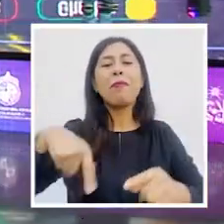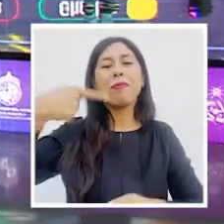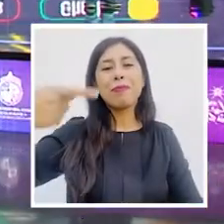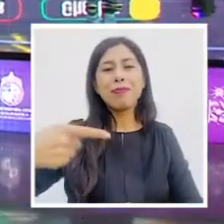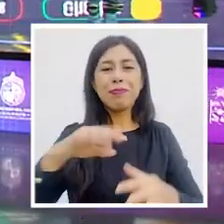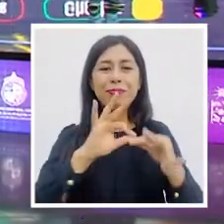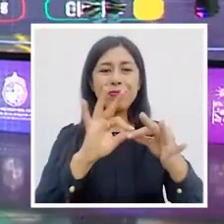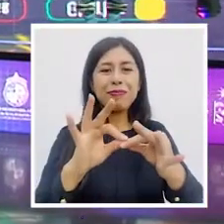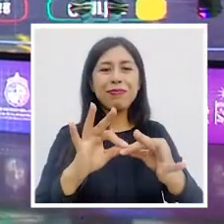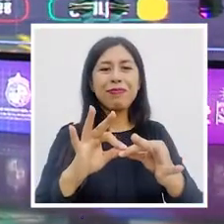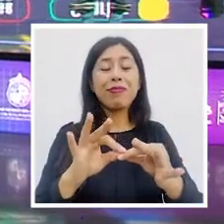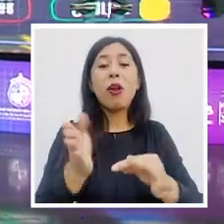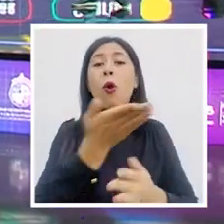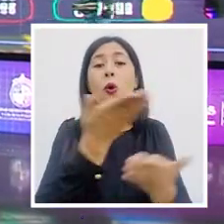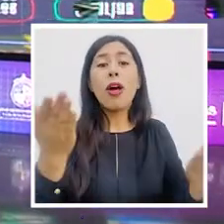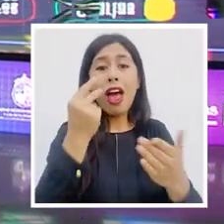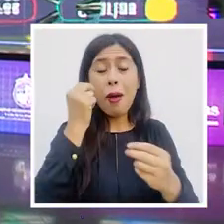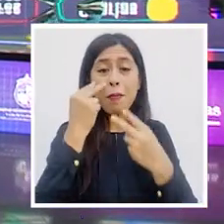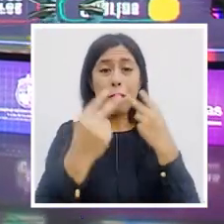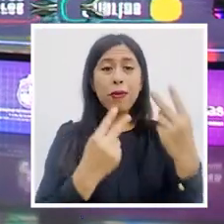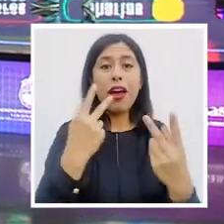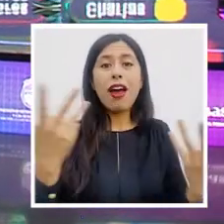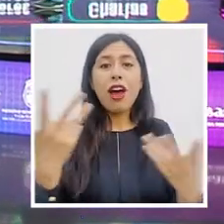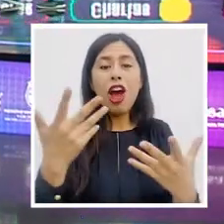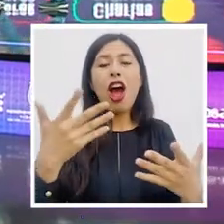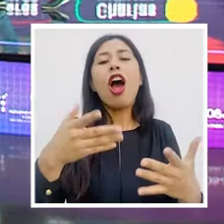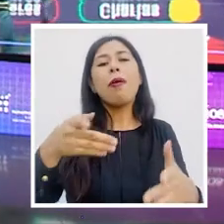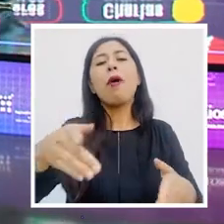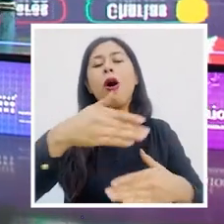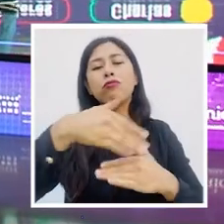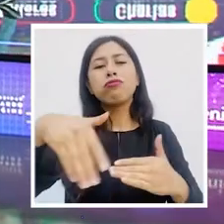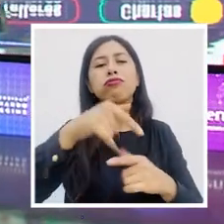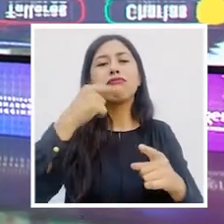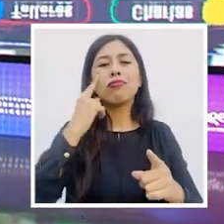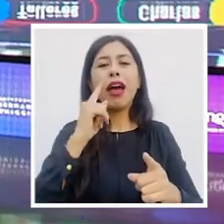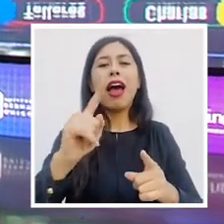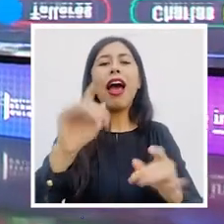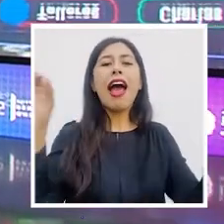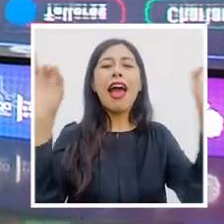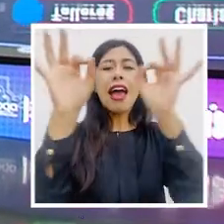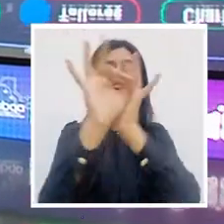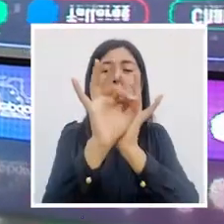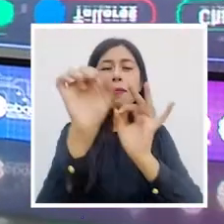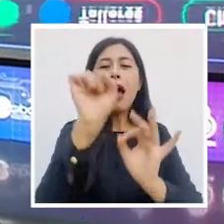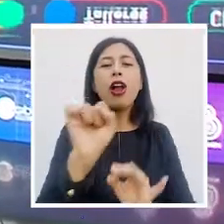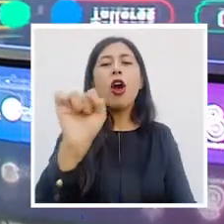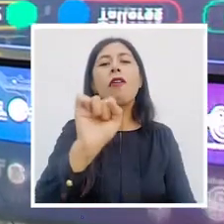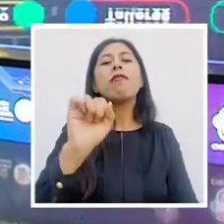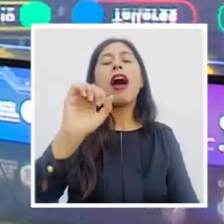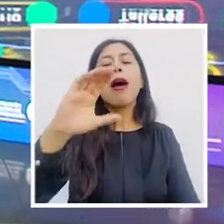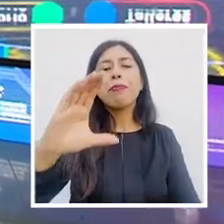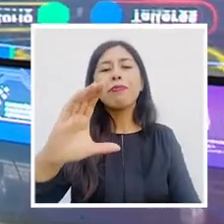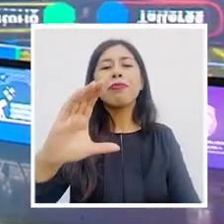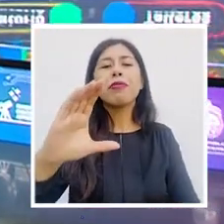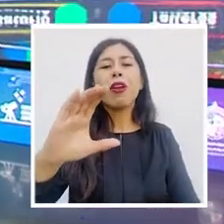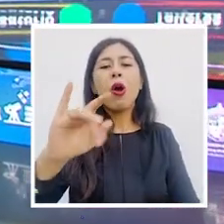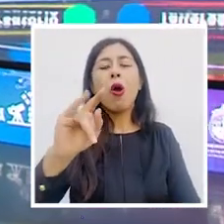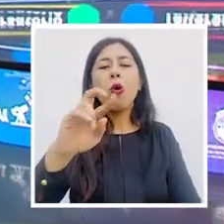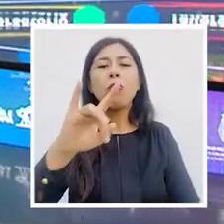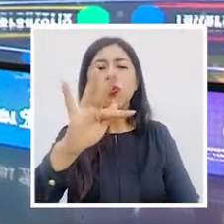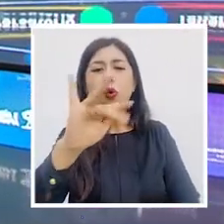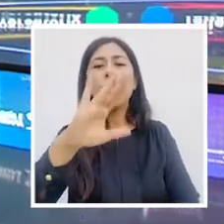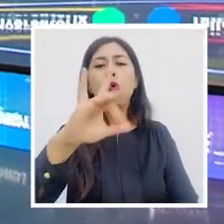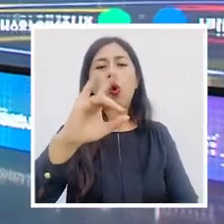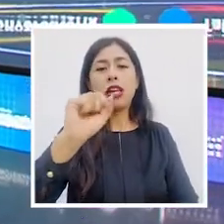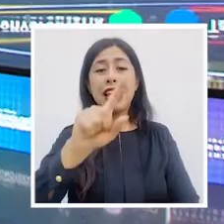Gracias. Muchas gracias. Recuerden que pueden visitar a través de la dirección eclipse, arroba fuchas.cl, para